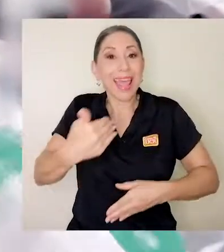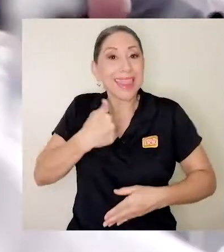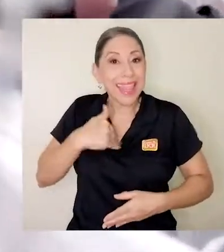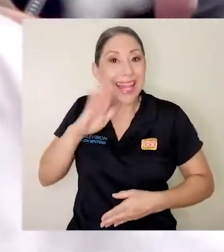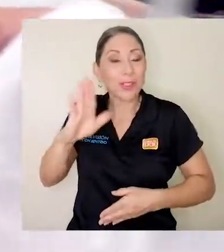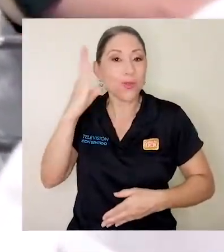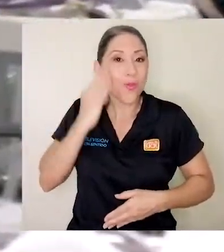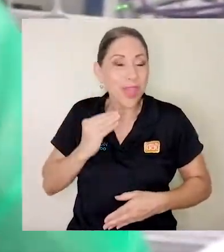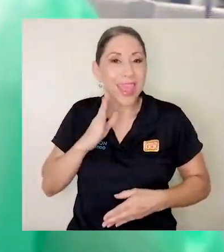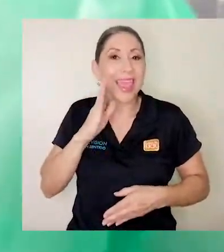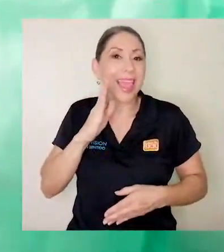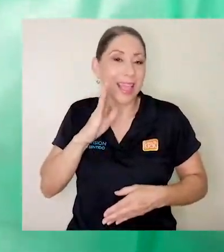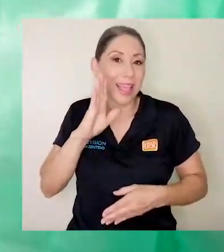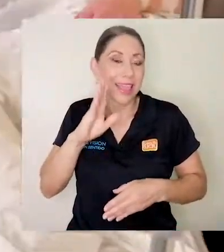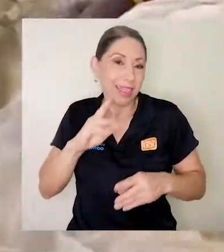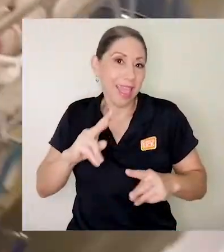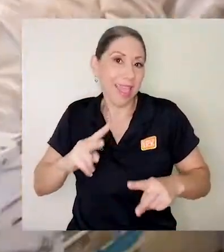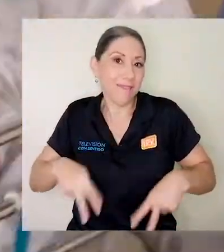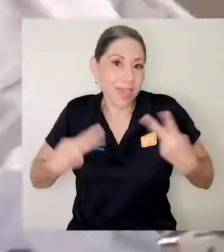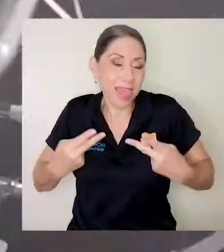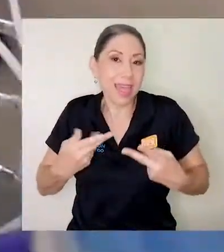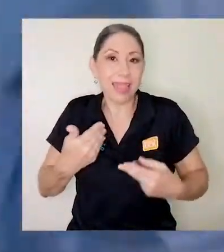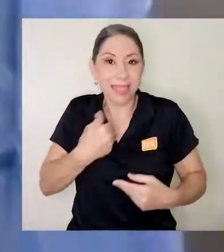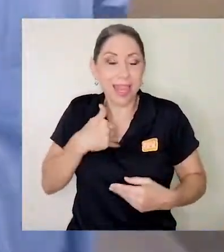familia. Amanecer